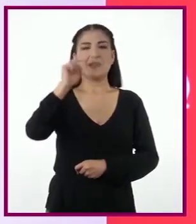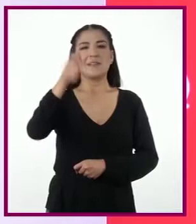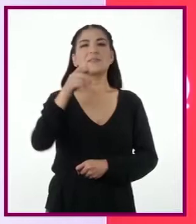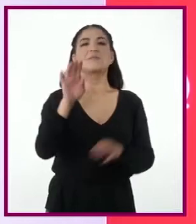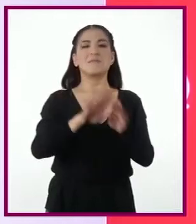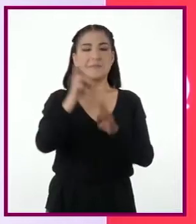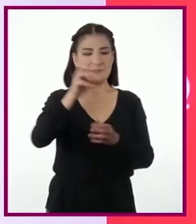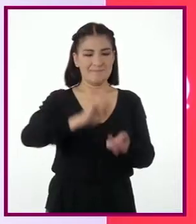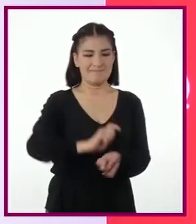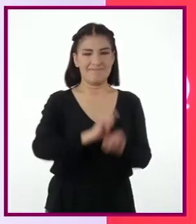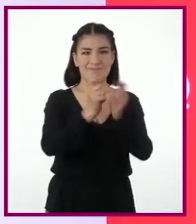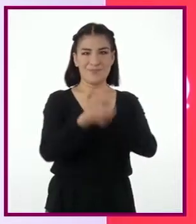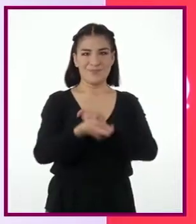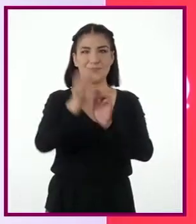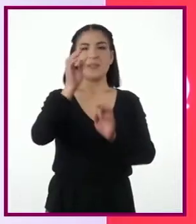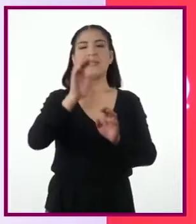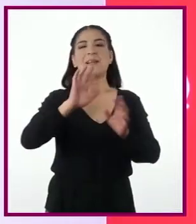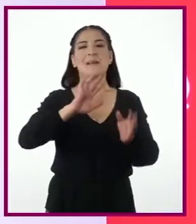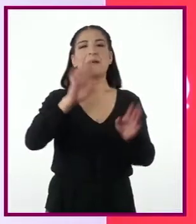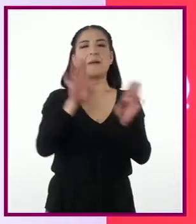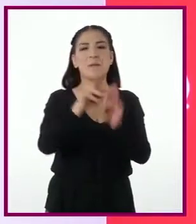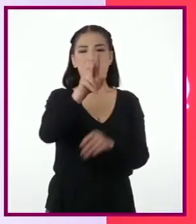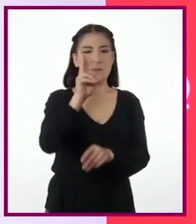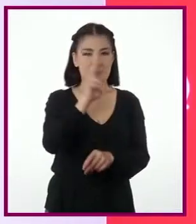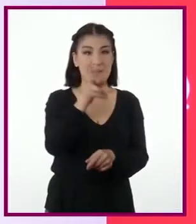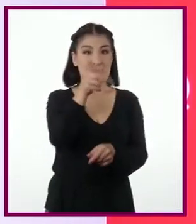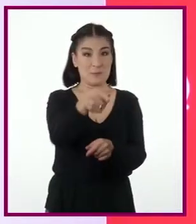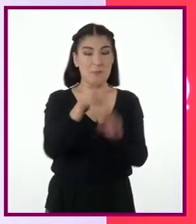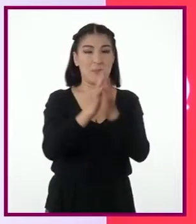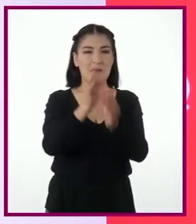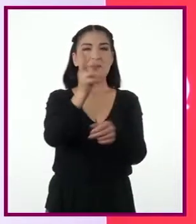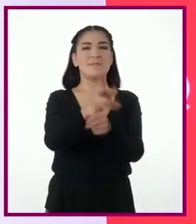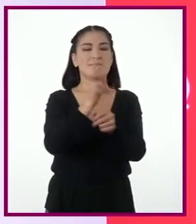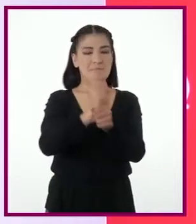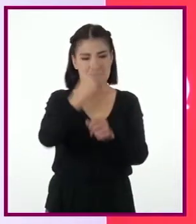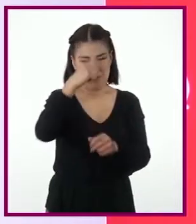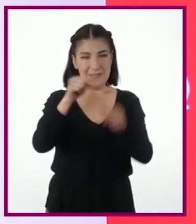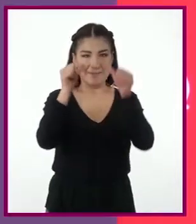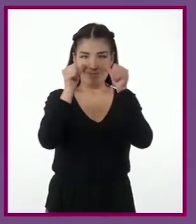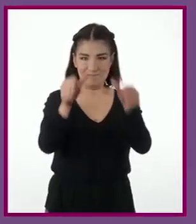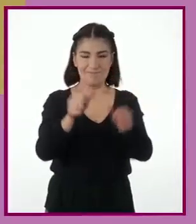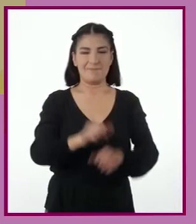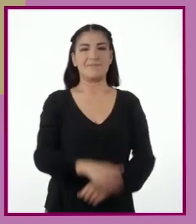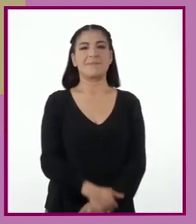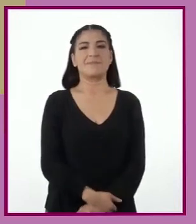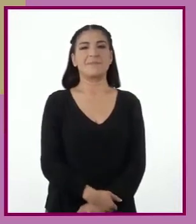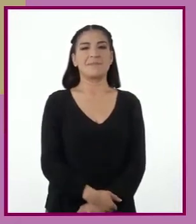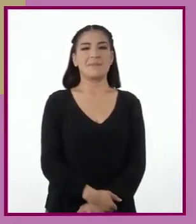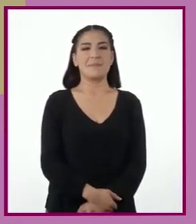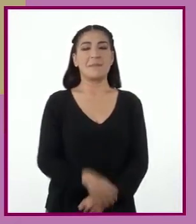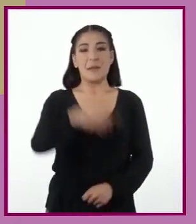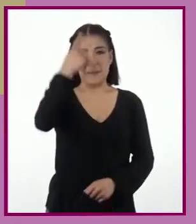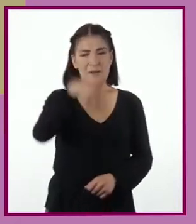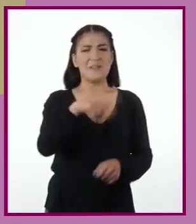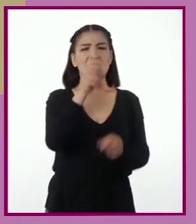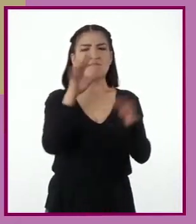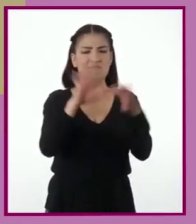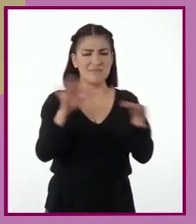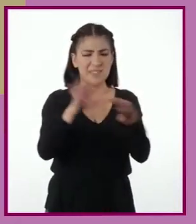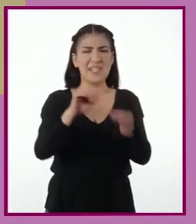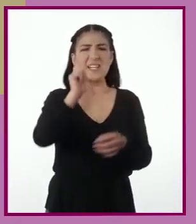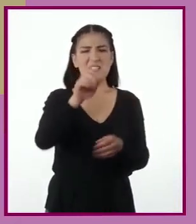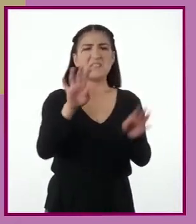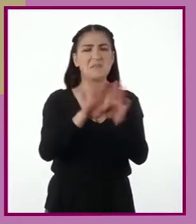de la evolución. Te invito a observar el siguiente video para saber un poco más acerca de él. Para explicar lo que hemos aprendido